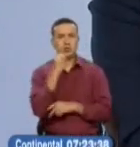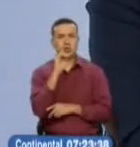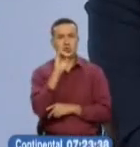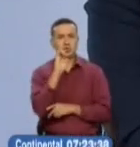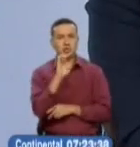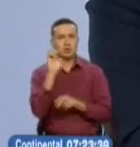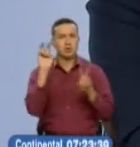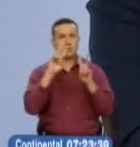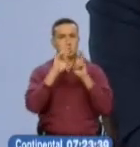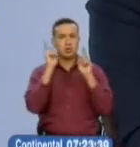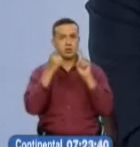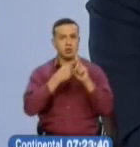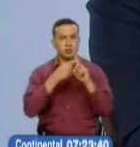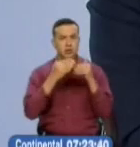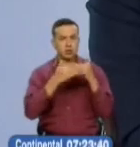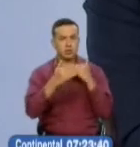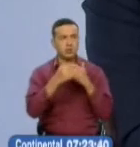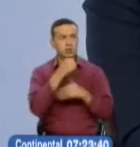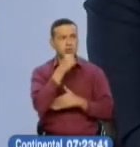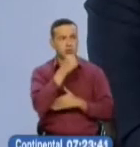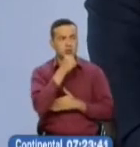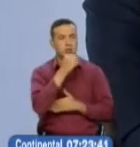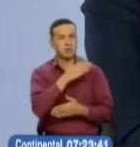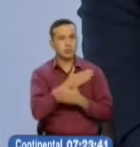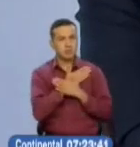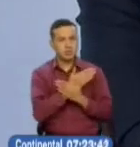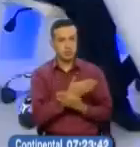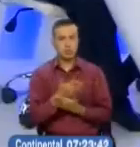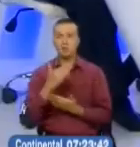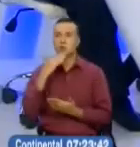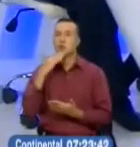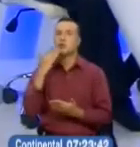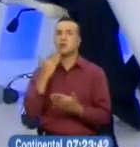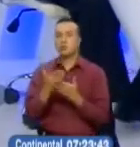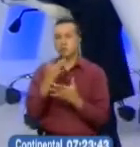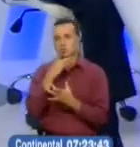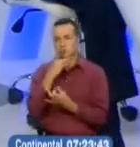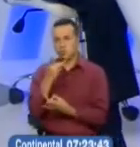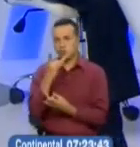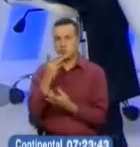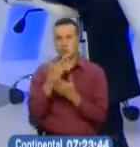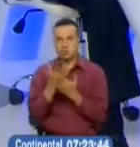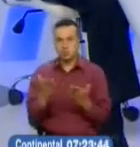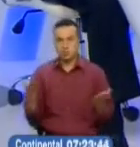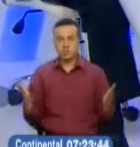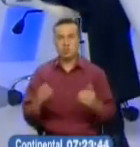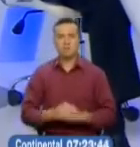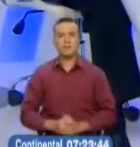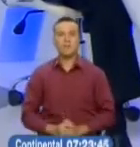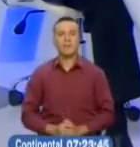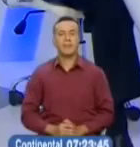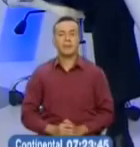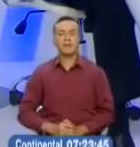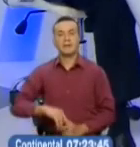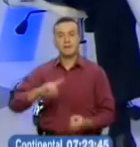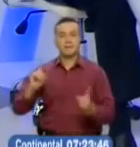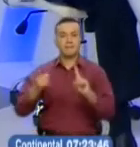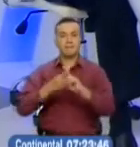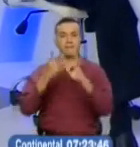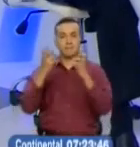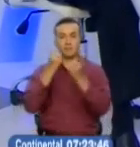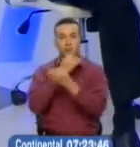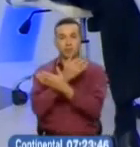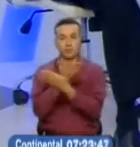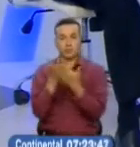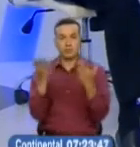Orellana en el primer en la primera entrevista bienvenido Jorge Sí muchas gracias Un placer de estar con ustedes Bueno lo primero que quisiera